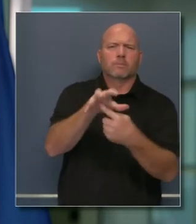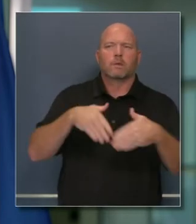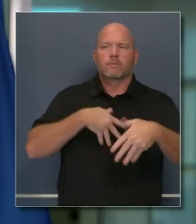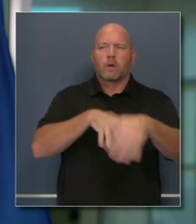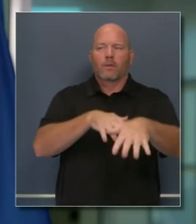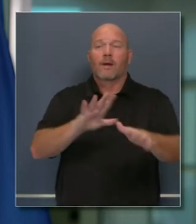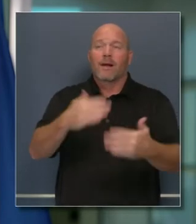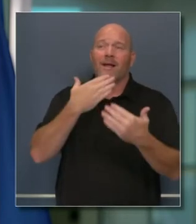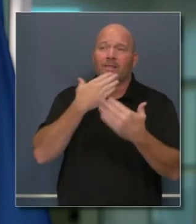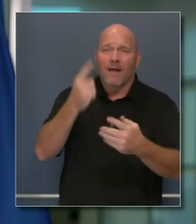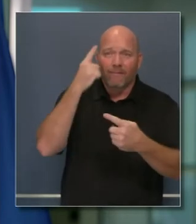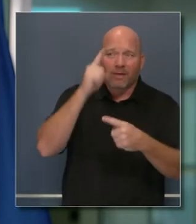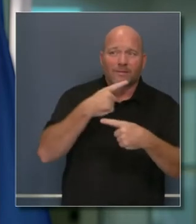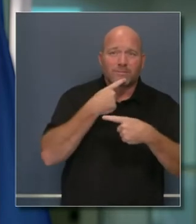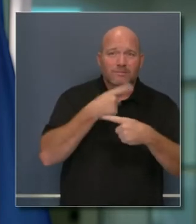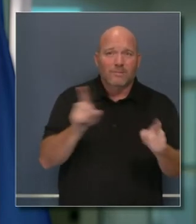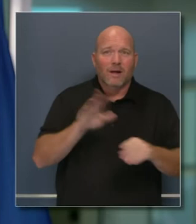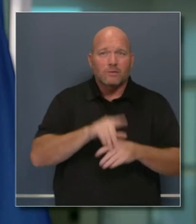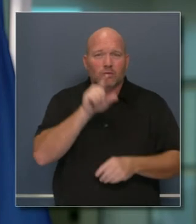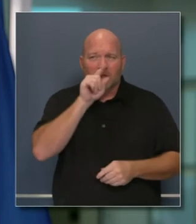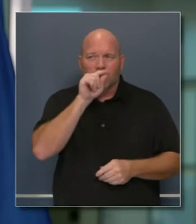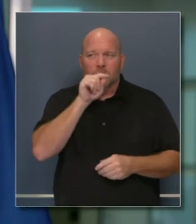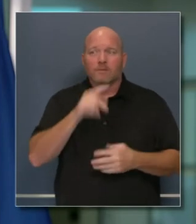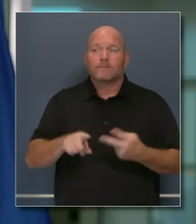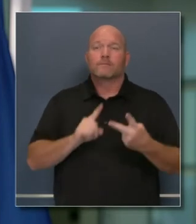campeonato de los laguneros,